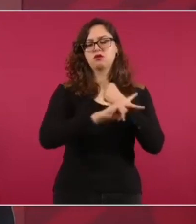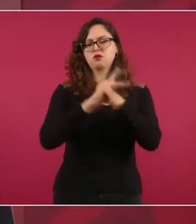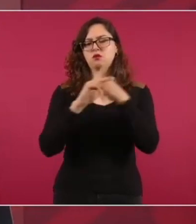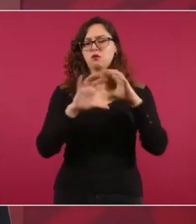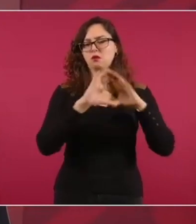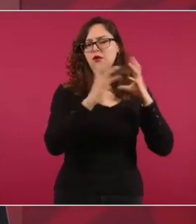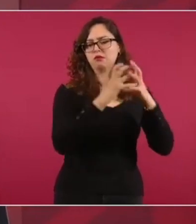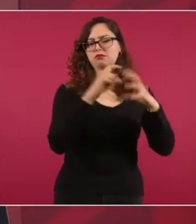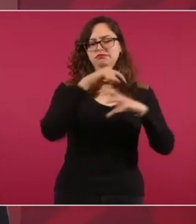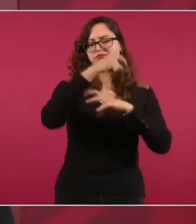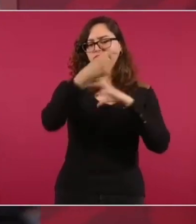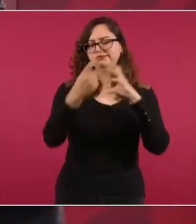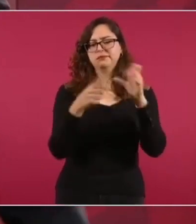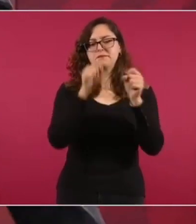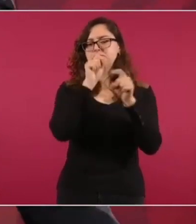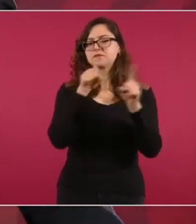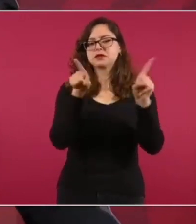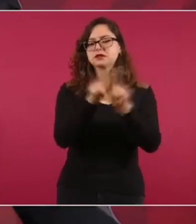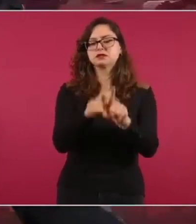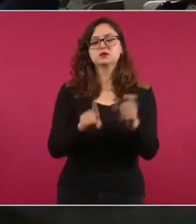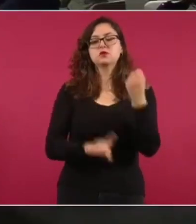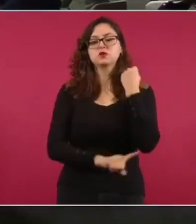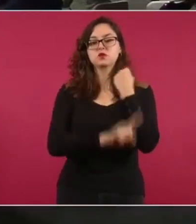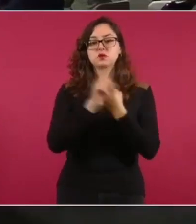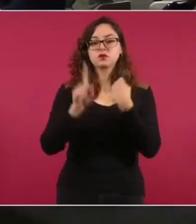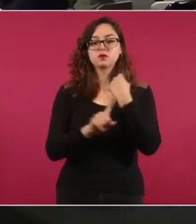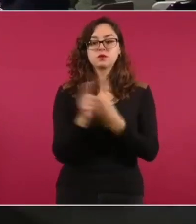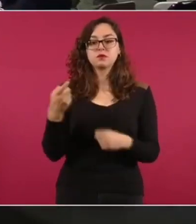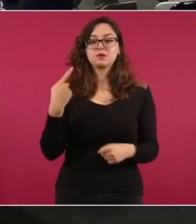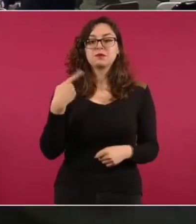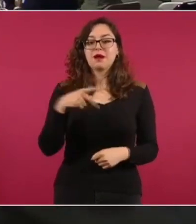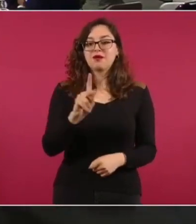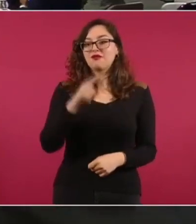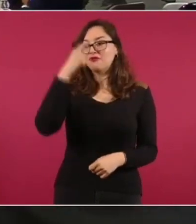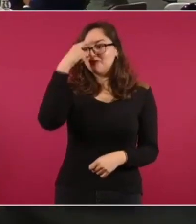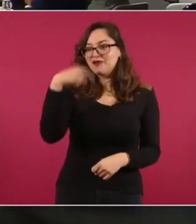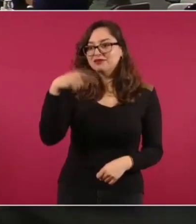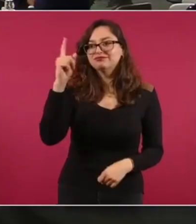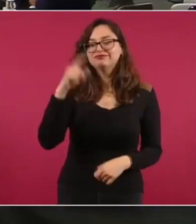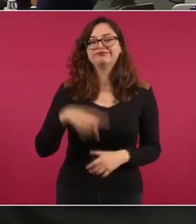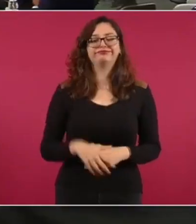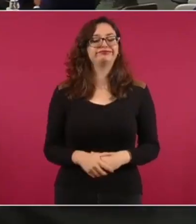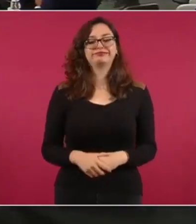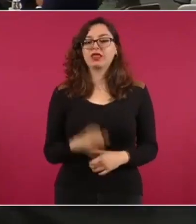no es fácil porque se creó un aparato